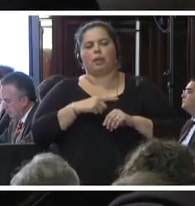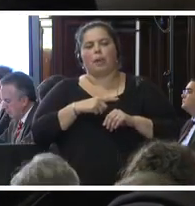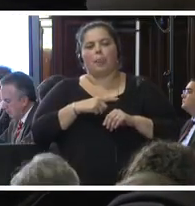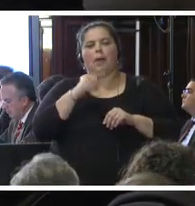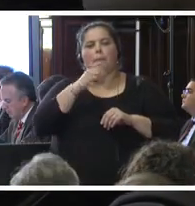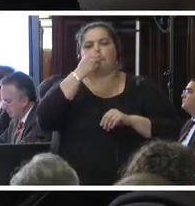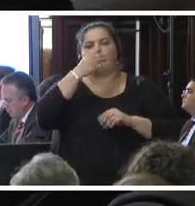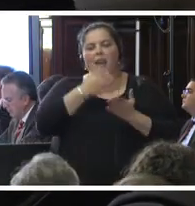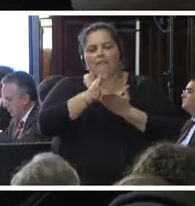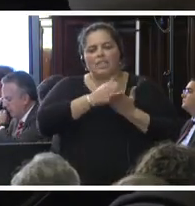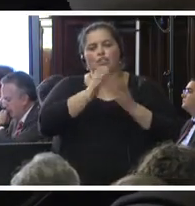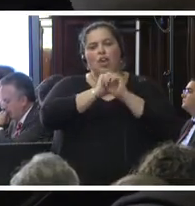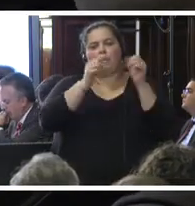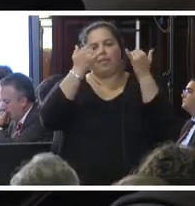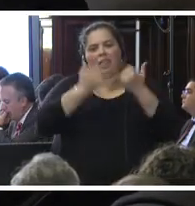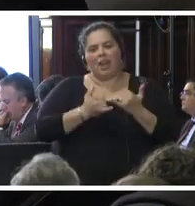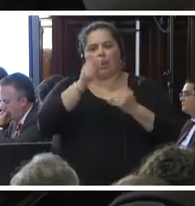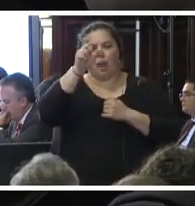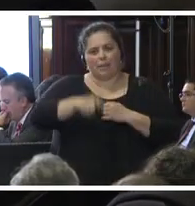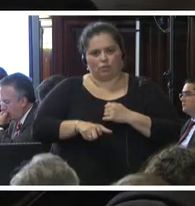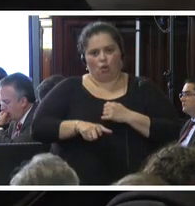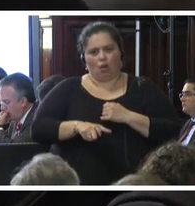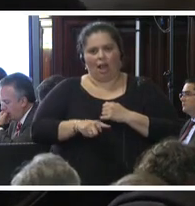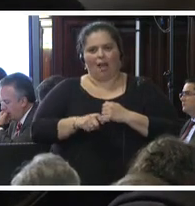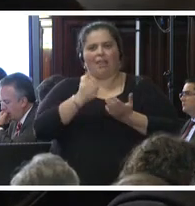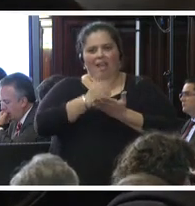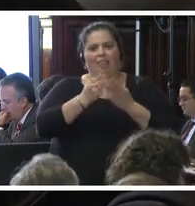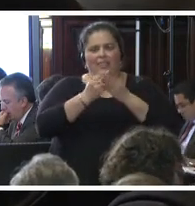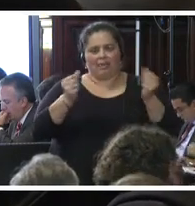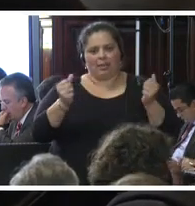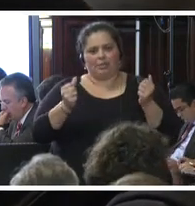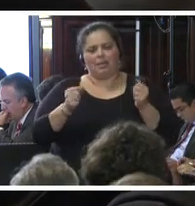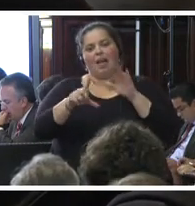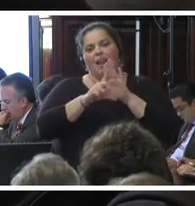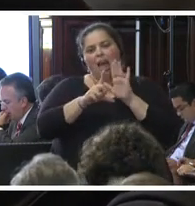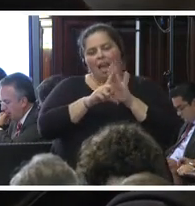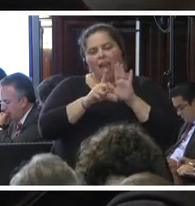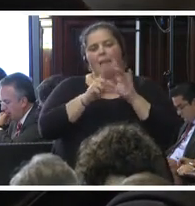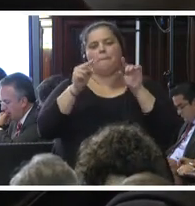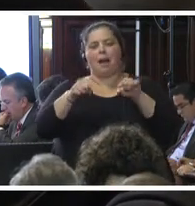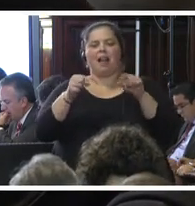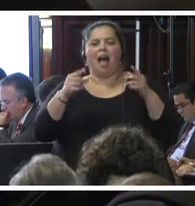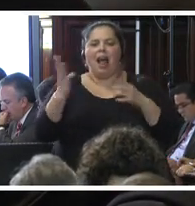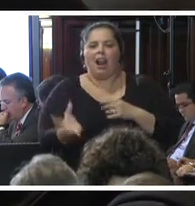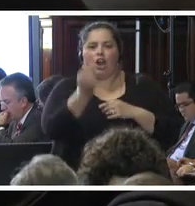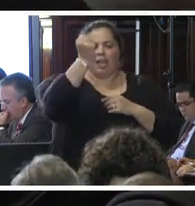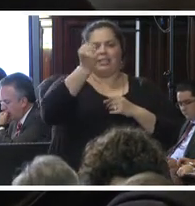los beneficios que puede tener una persona desaparecida, la ley para localización, recuperación, identificación forense